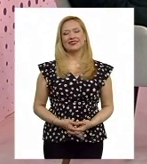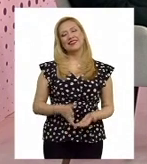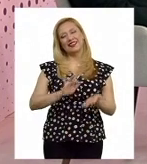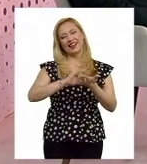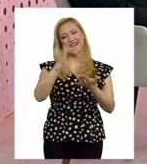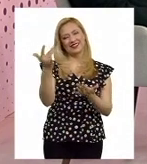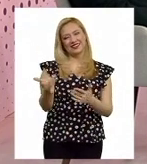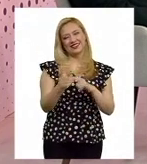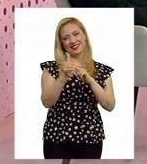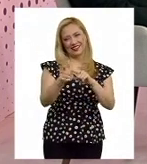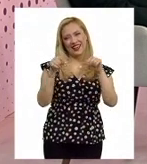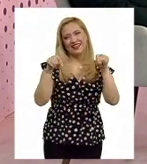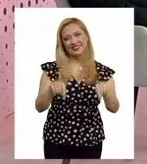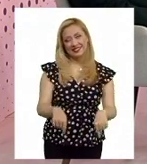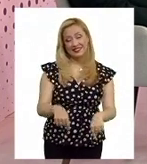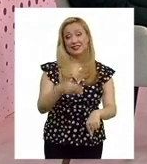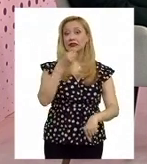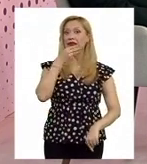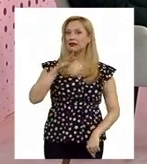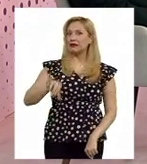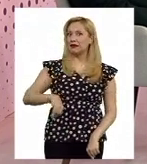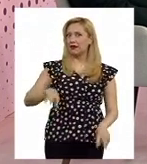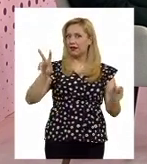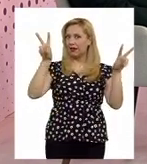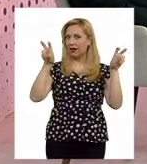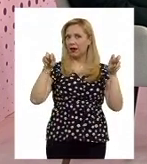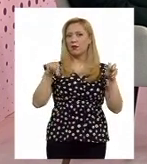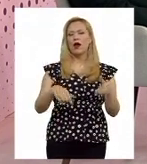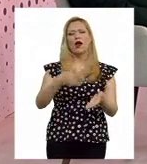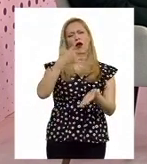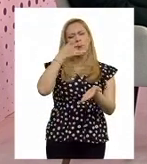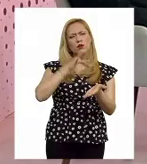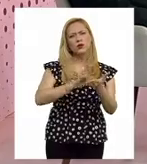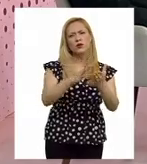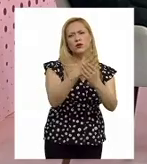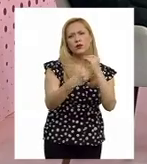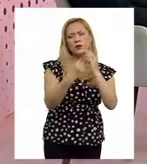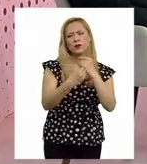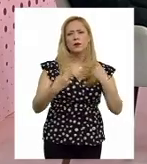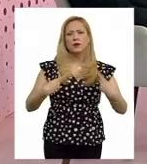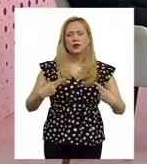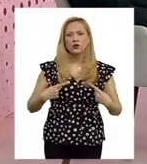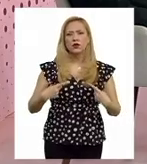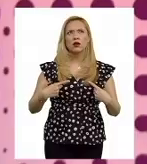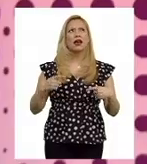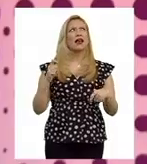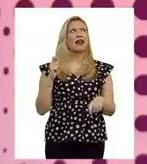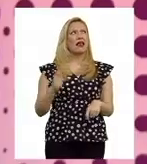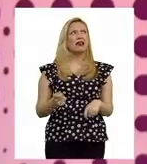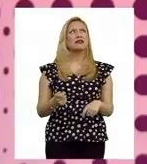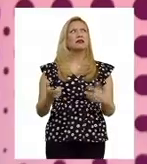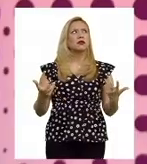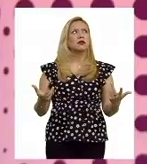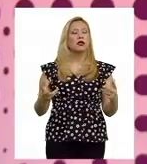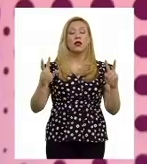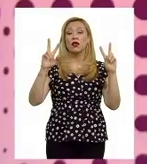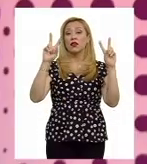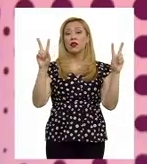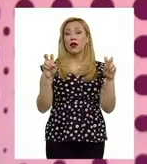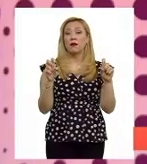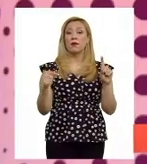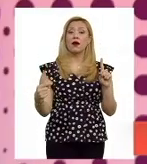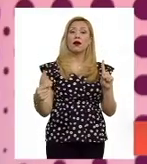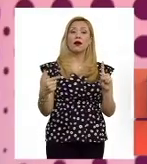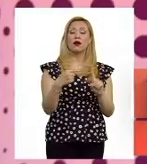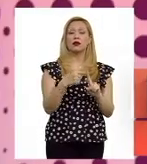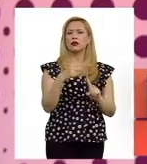Muchas gracias por seguir con nosotros en su programa Con los Refugiados. Estamos hablando, y debo decir que tenemos una